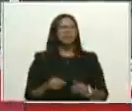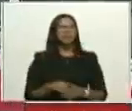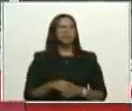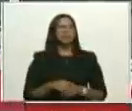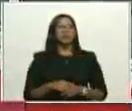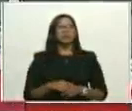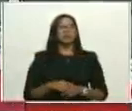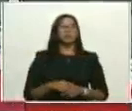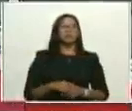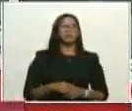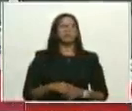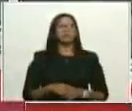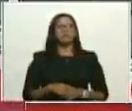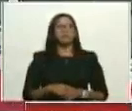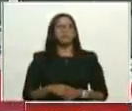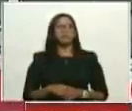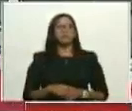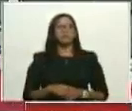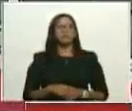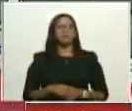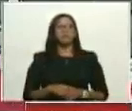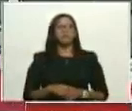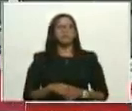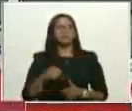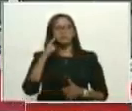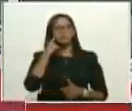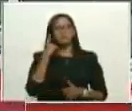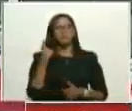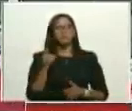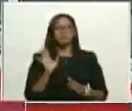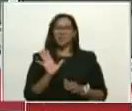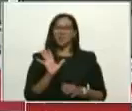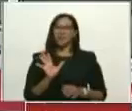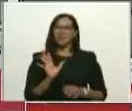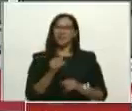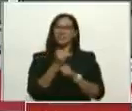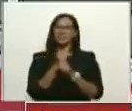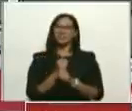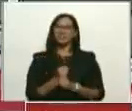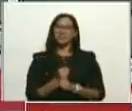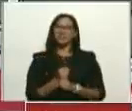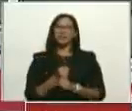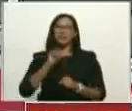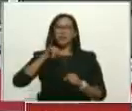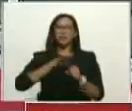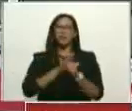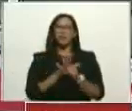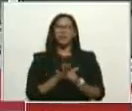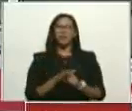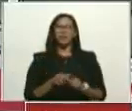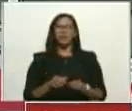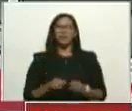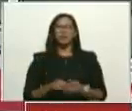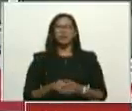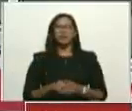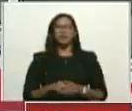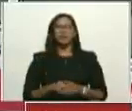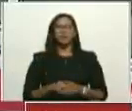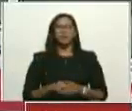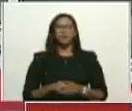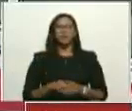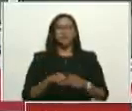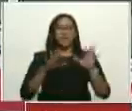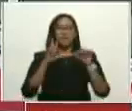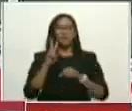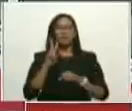los aviones. Correcto. Ya va, ya le voy a mostrar. Para ver. Ya va. Uh-huh. Que fue Jorge conmigo ¿Qué para día allá. Fue ese, el 12? El 12, sí.